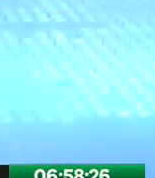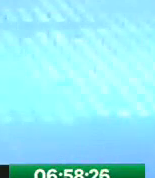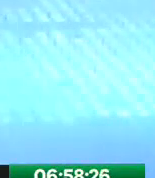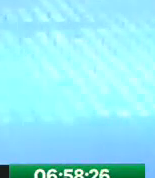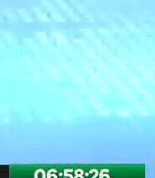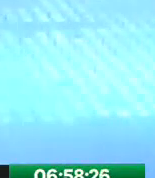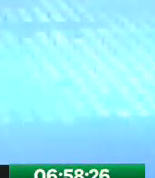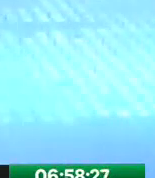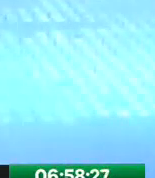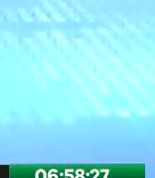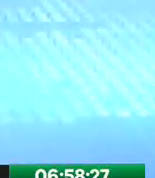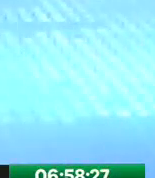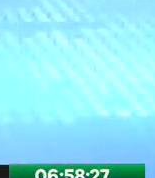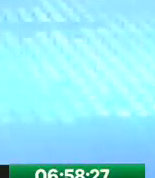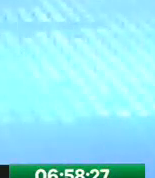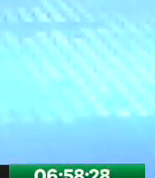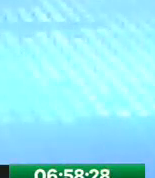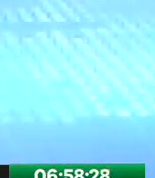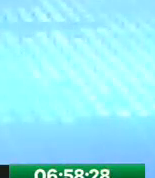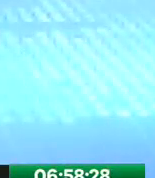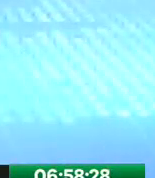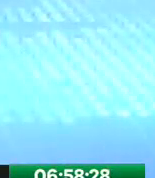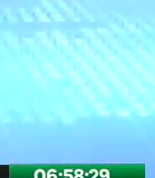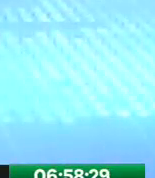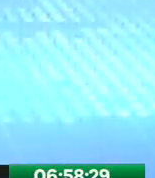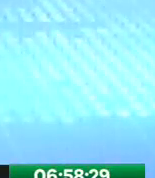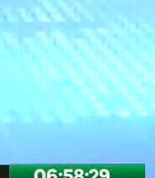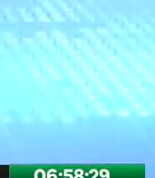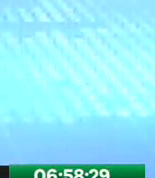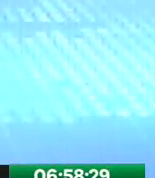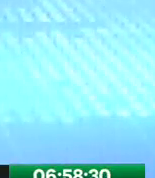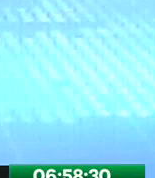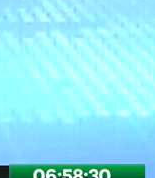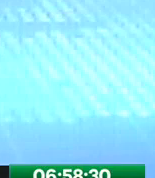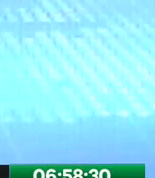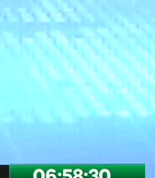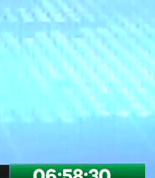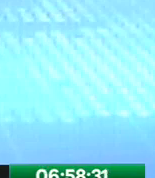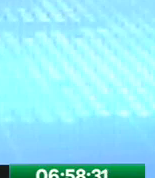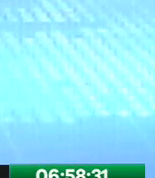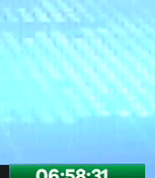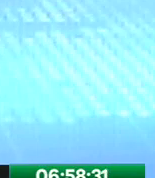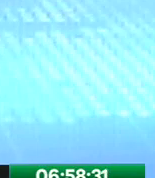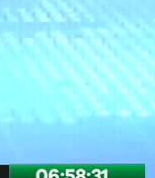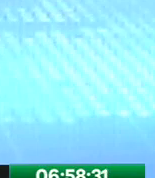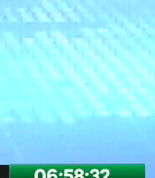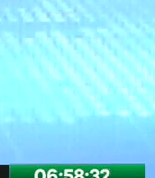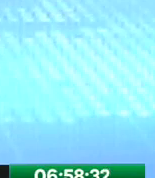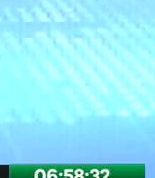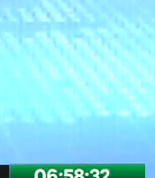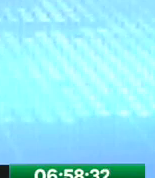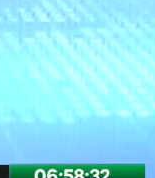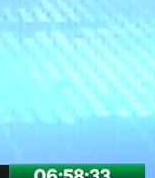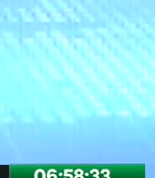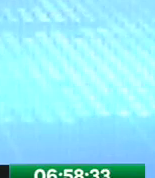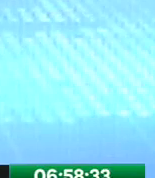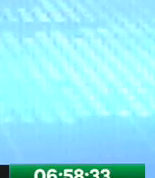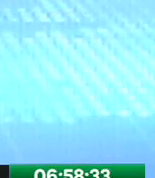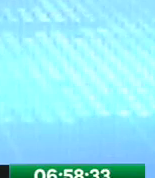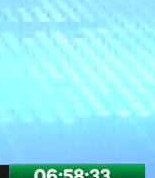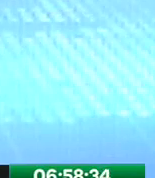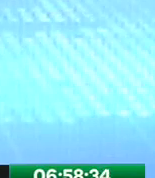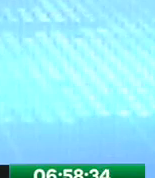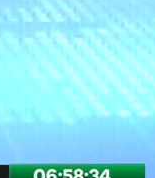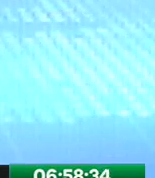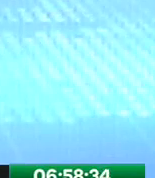para que enfrente a la justicia. Esto en virtud de la orden de prisión que pesa en su contra como consecuencia de la investigación del secuestro